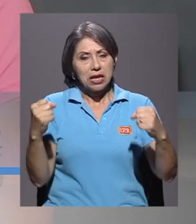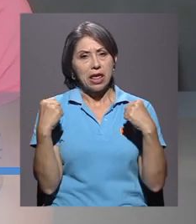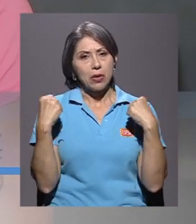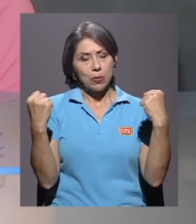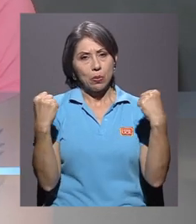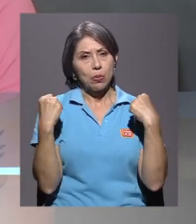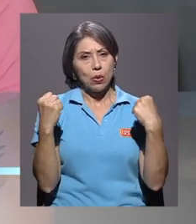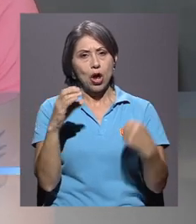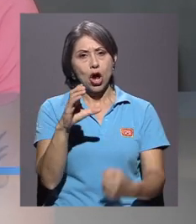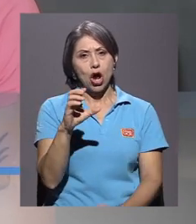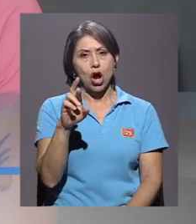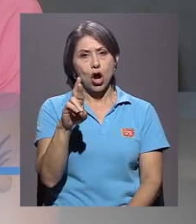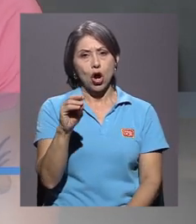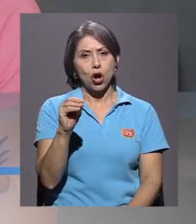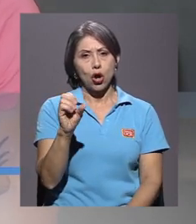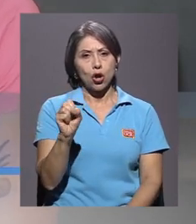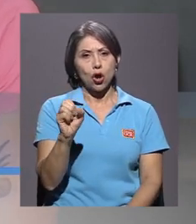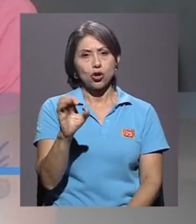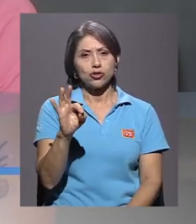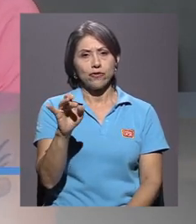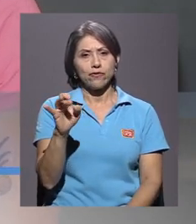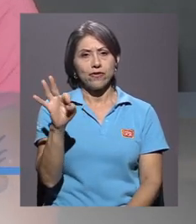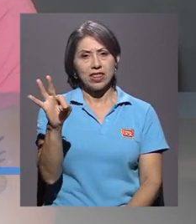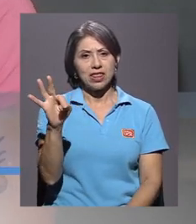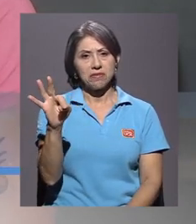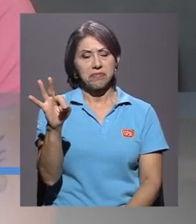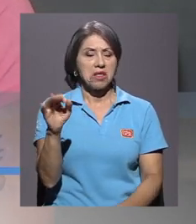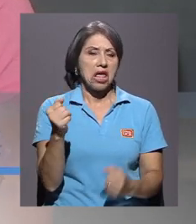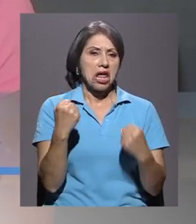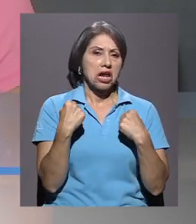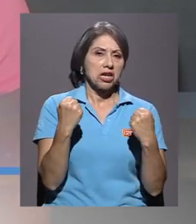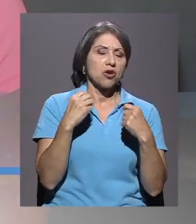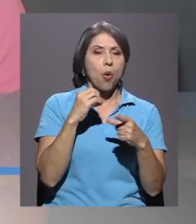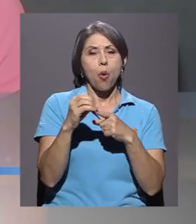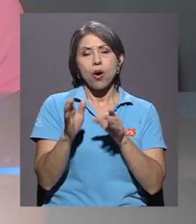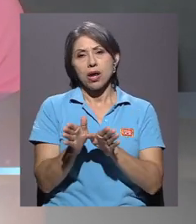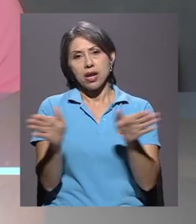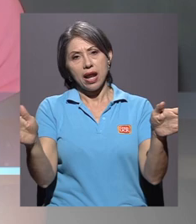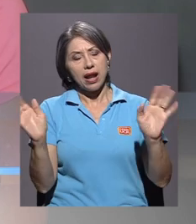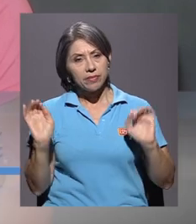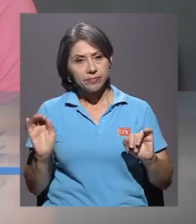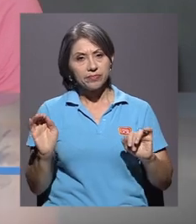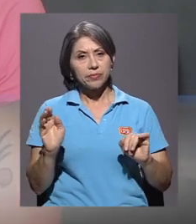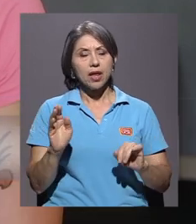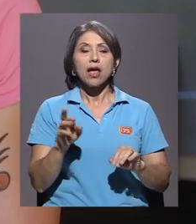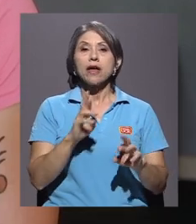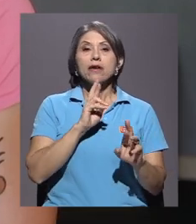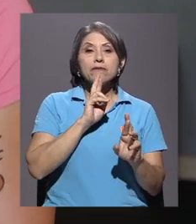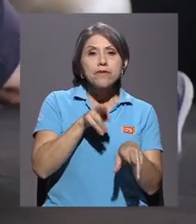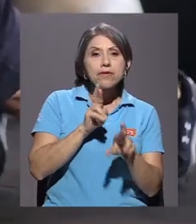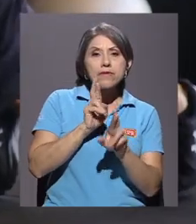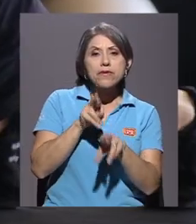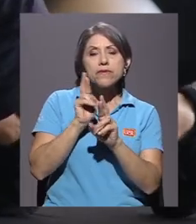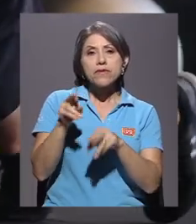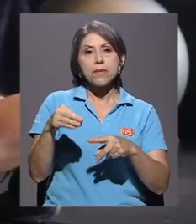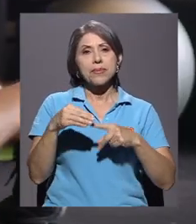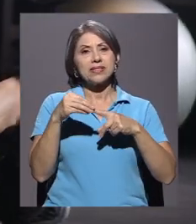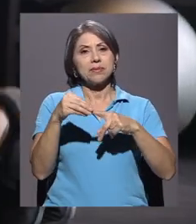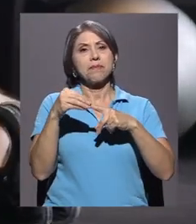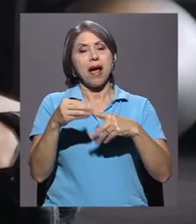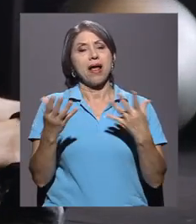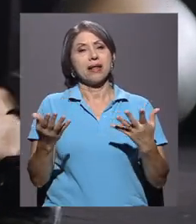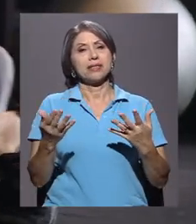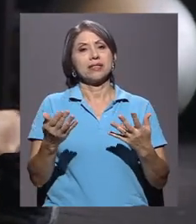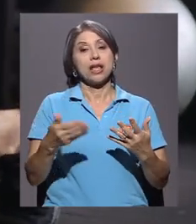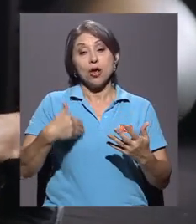CrossFit, ya sea en ejercicios o así en general. Entonces, nuestros resultados principales fue que